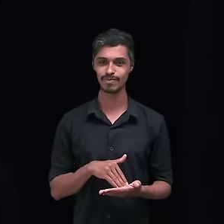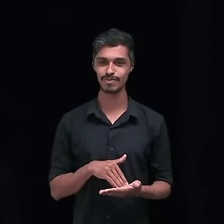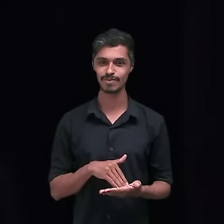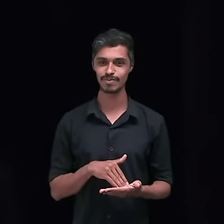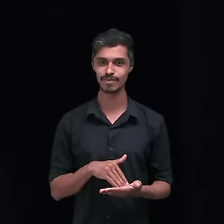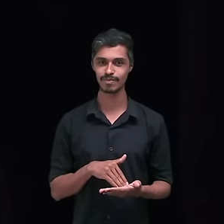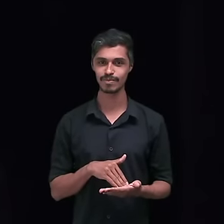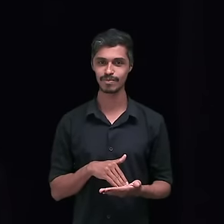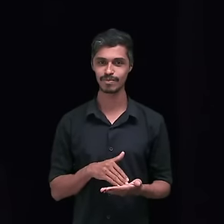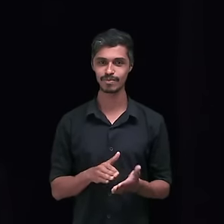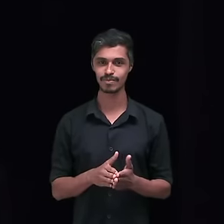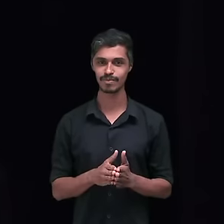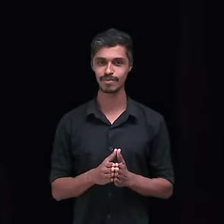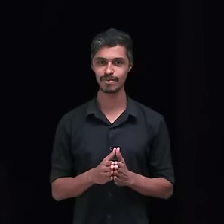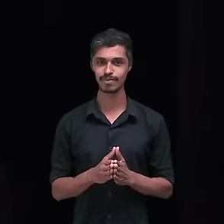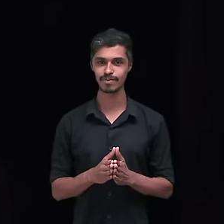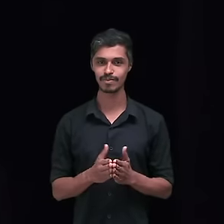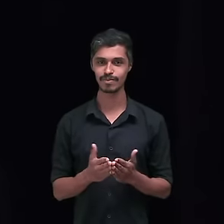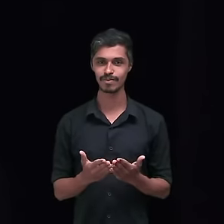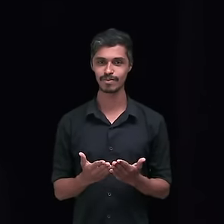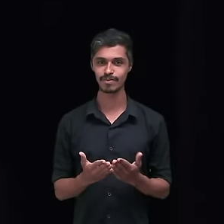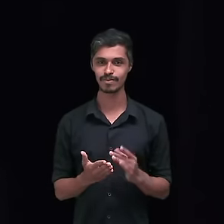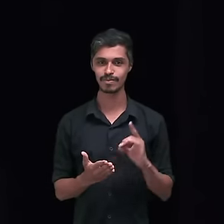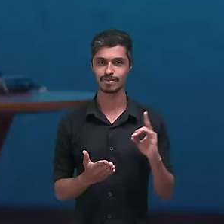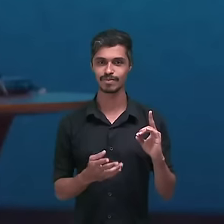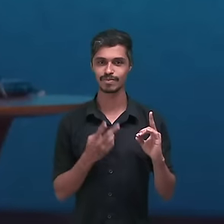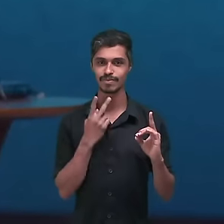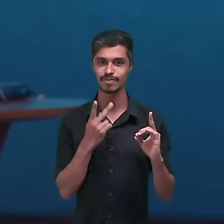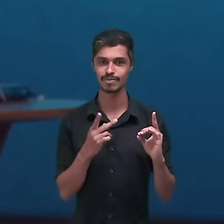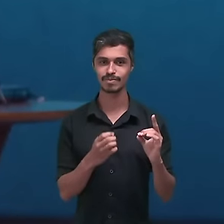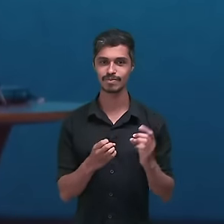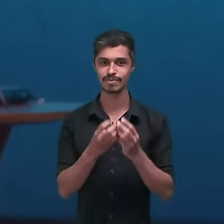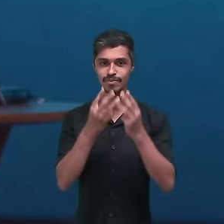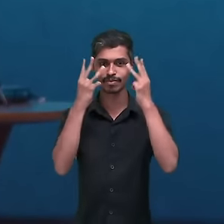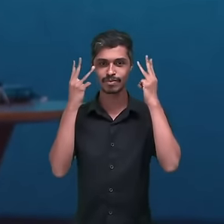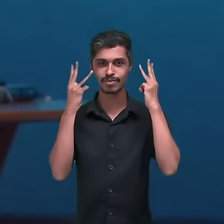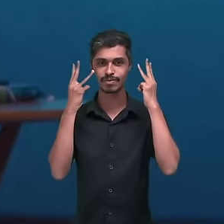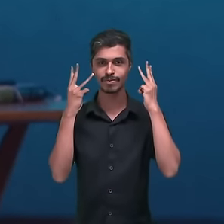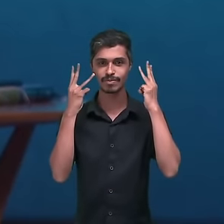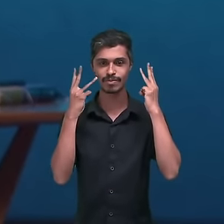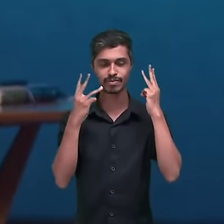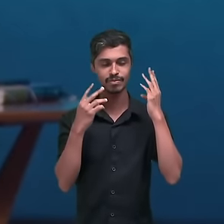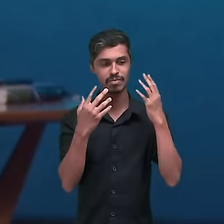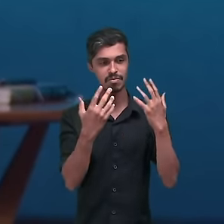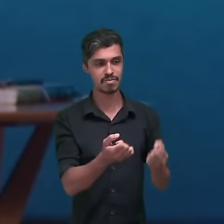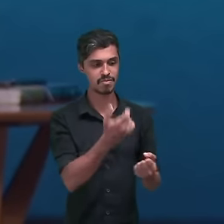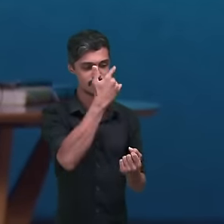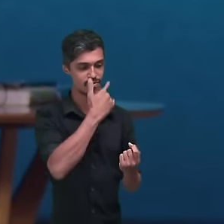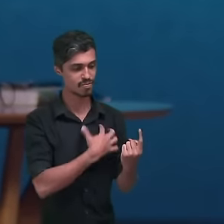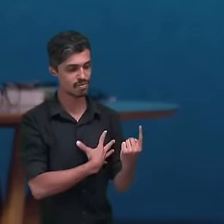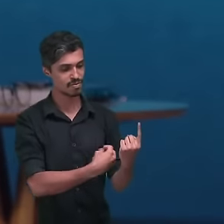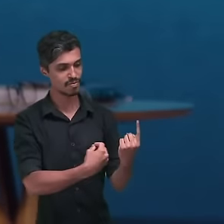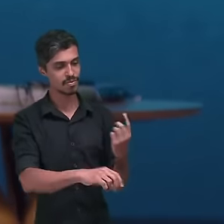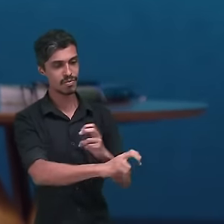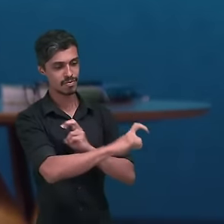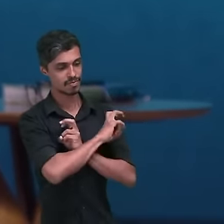Fala la Biblia que Moisés rejeitó ser filho da filha de Faraón.